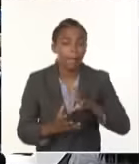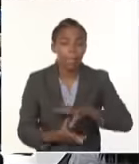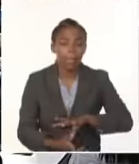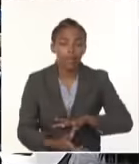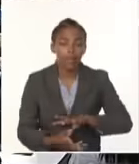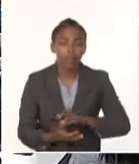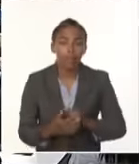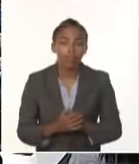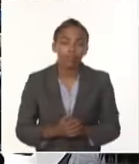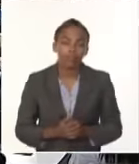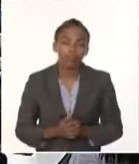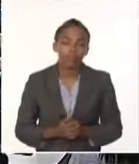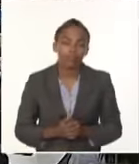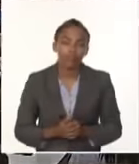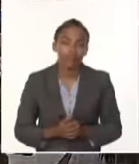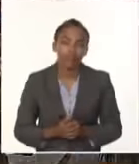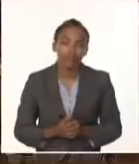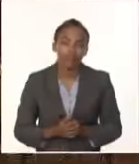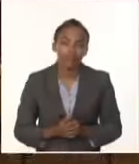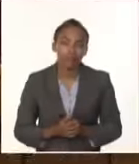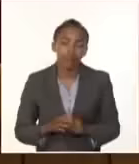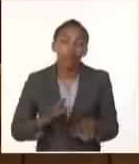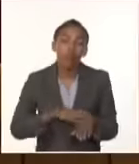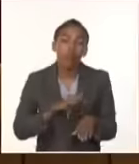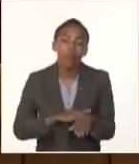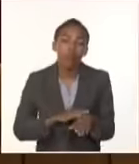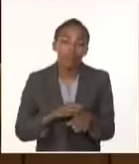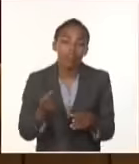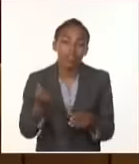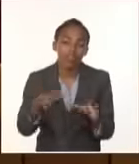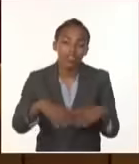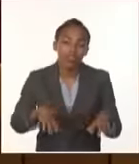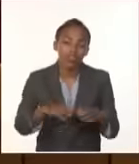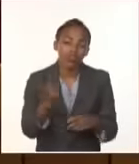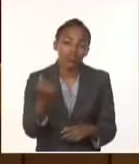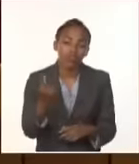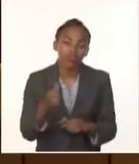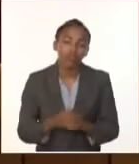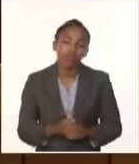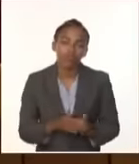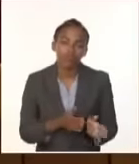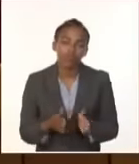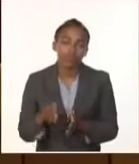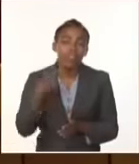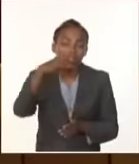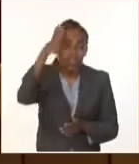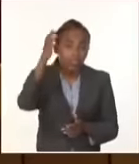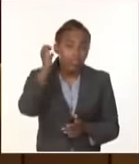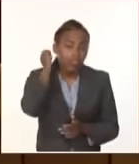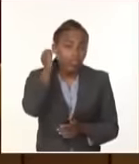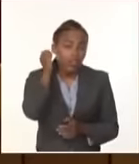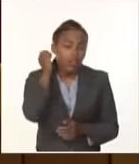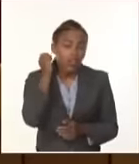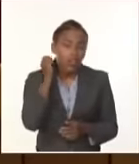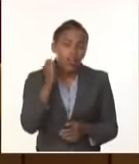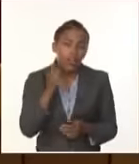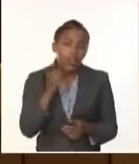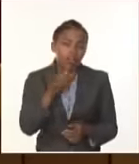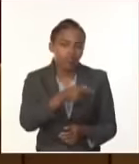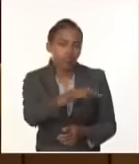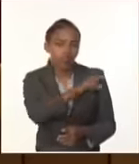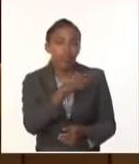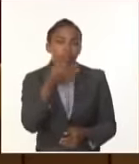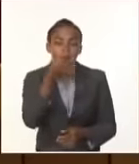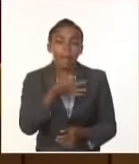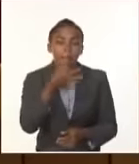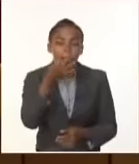adverso escenario socioeconómico. El general de ejército Raúl Castro Ruz en una ocasión advirtió que la